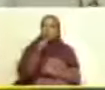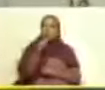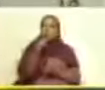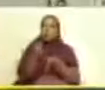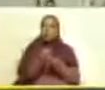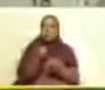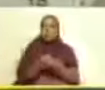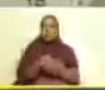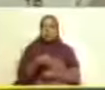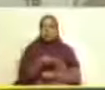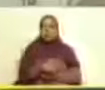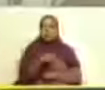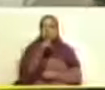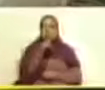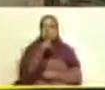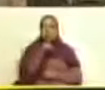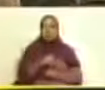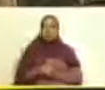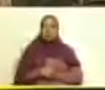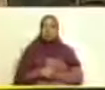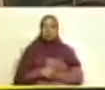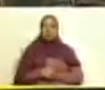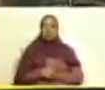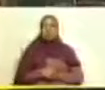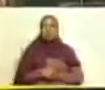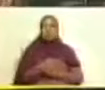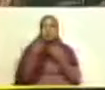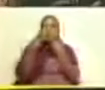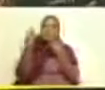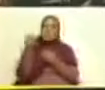reciclados de Tucán.